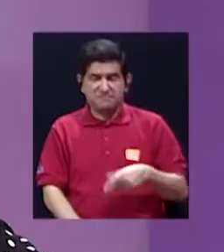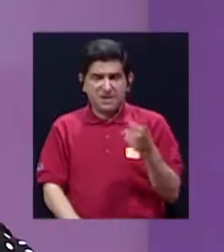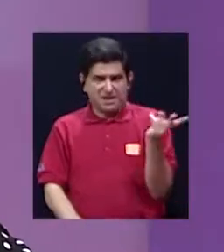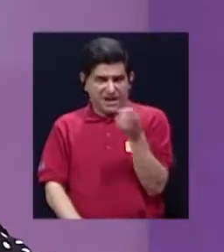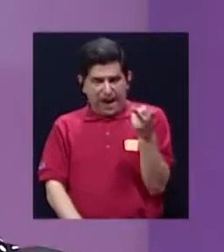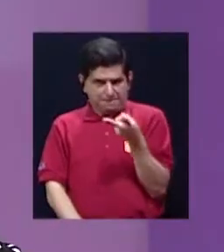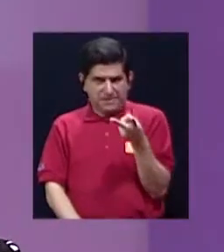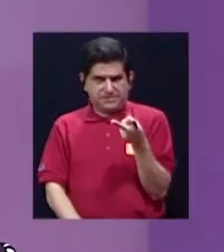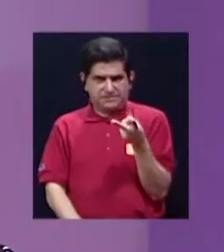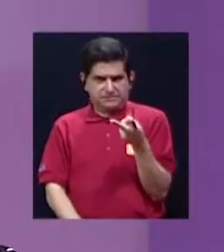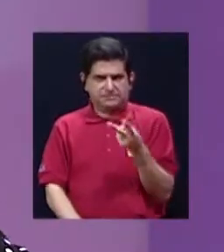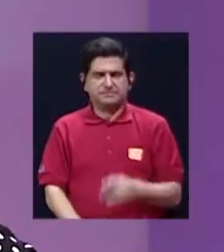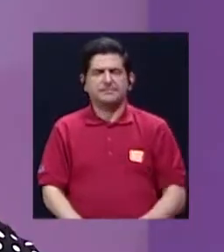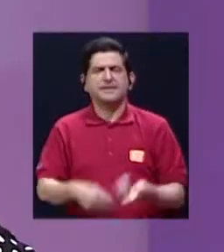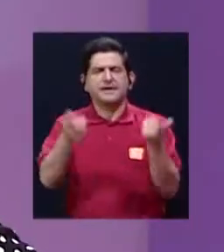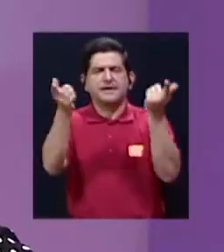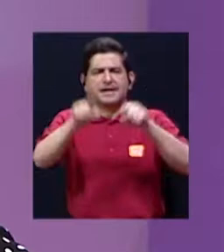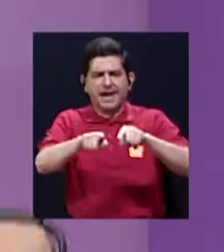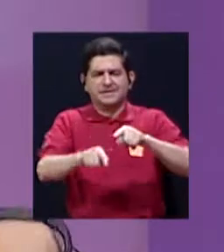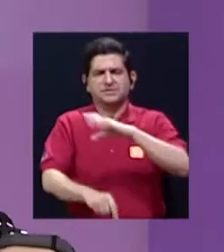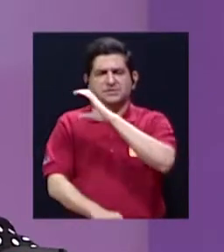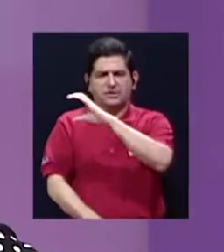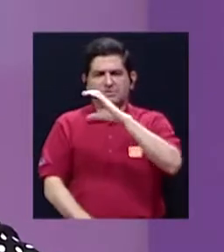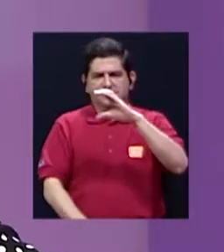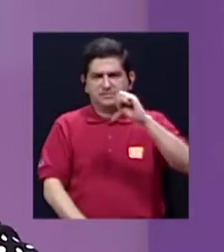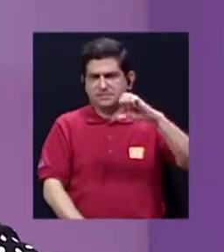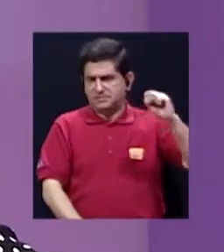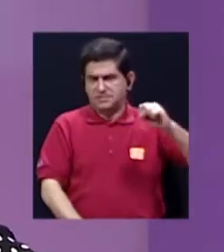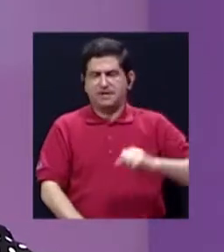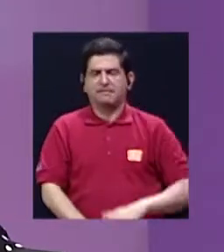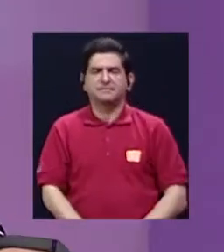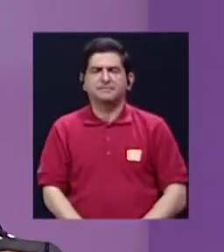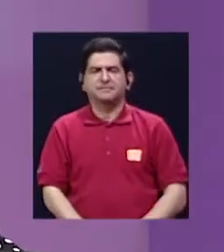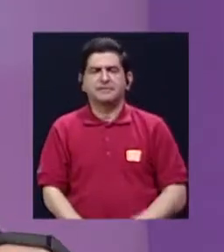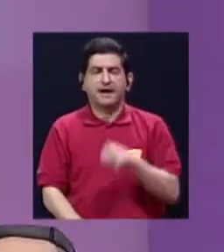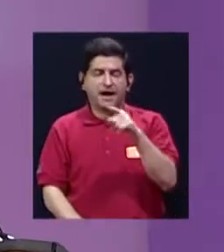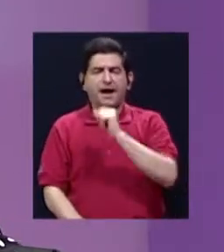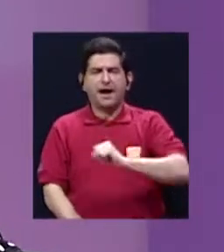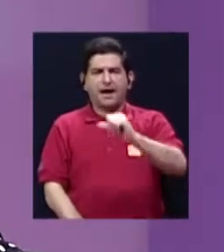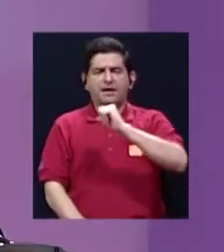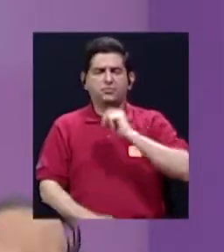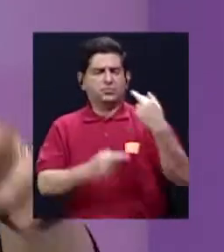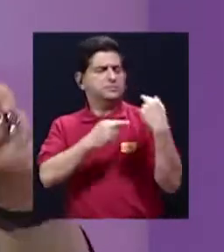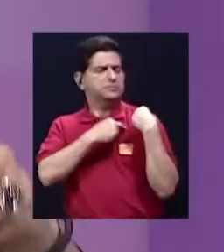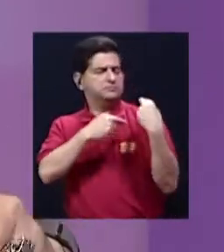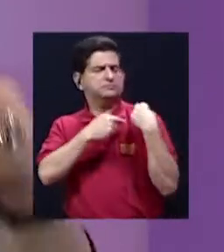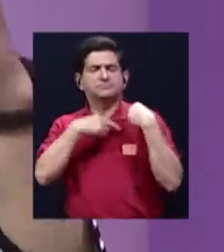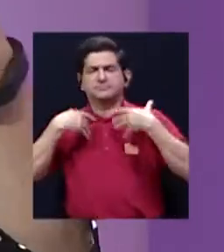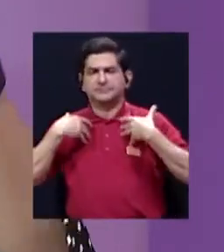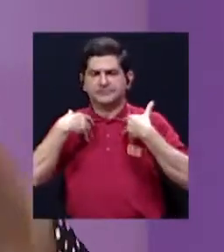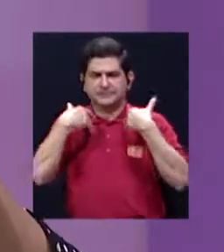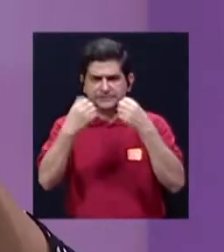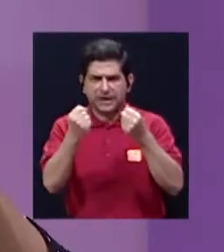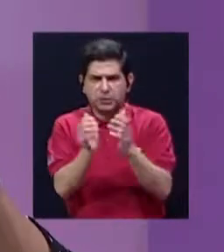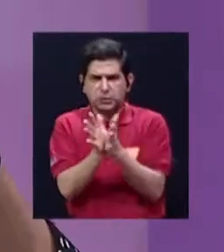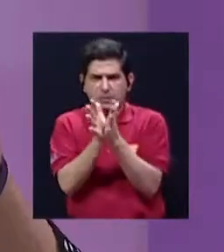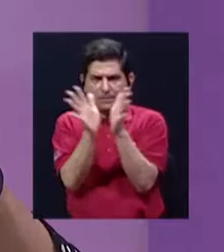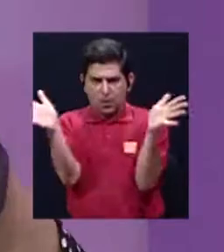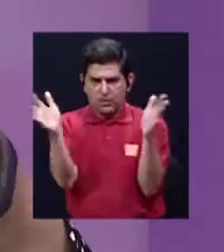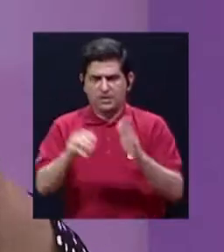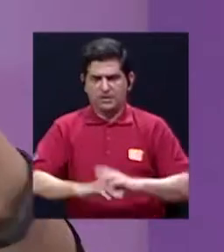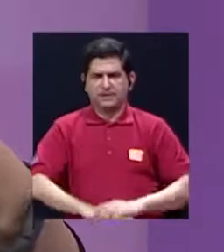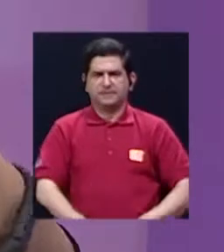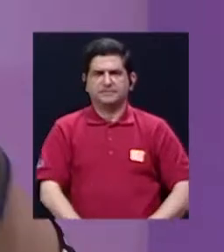de ambas, ¿verdad? En el caso de la Caja, que es la autoridad encargada de la salud pública,